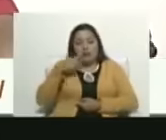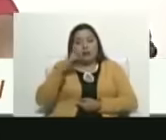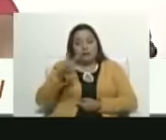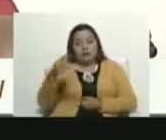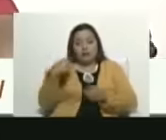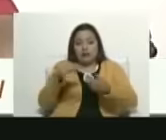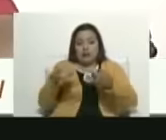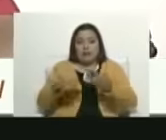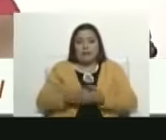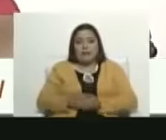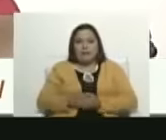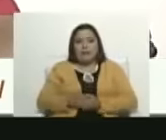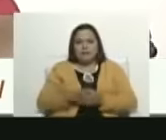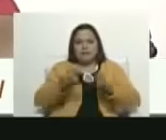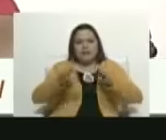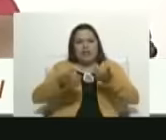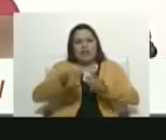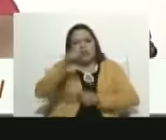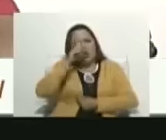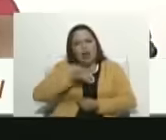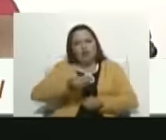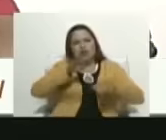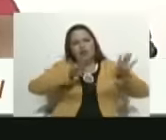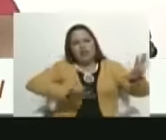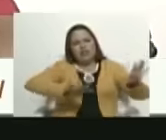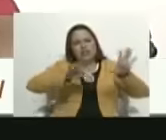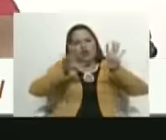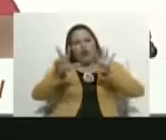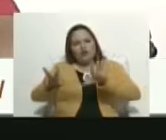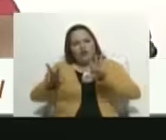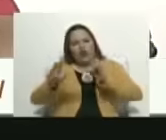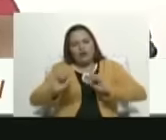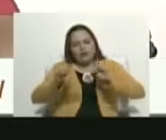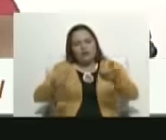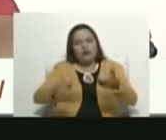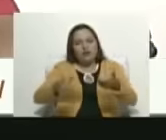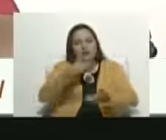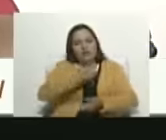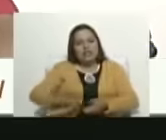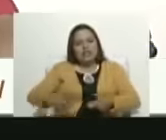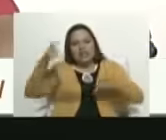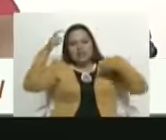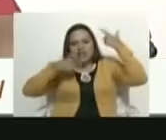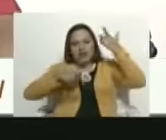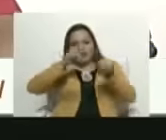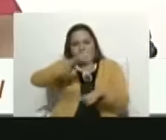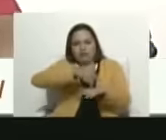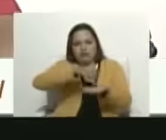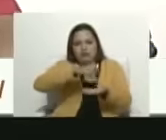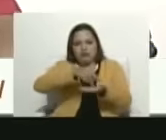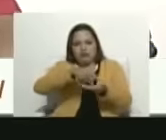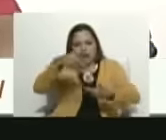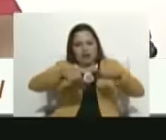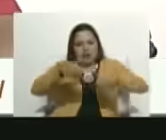año 98 que llegó el comandante Chávez a la ruta electoral como tal, hemos visto algunas cosas,